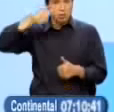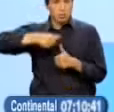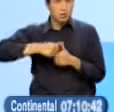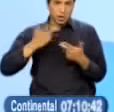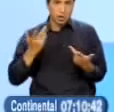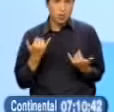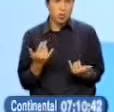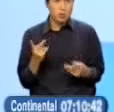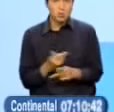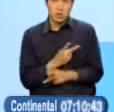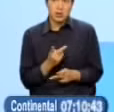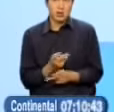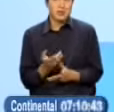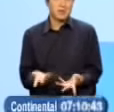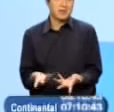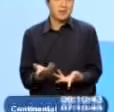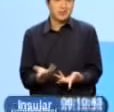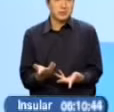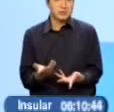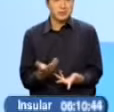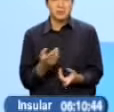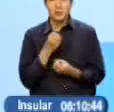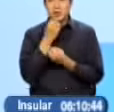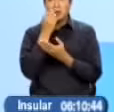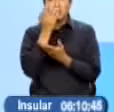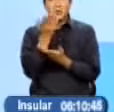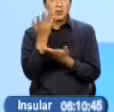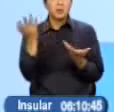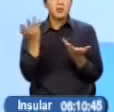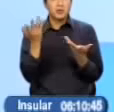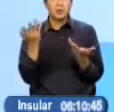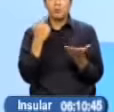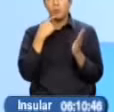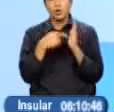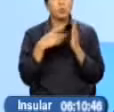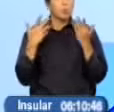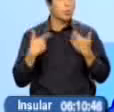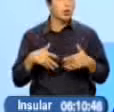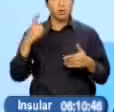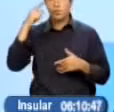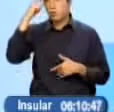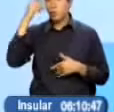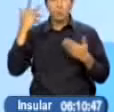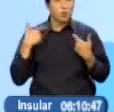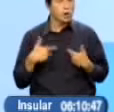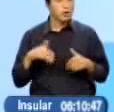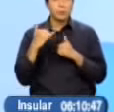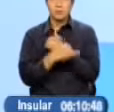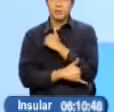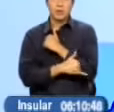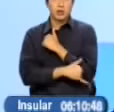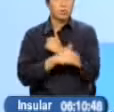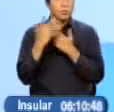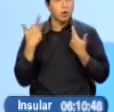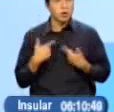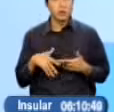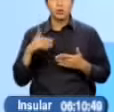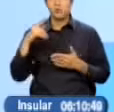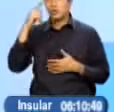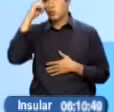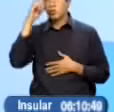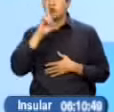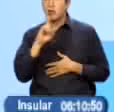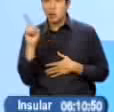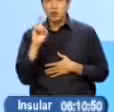grave e insisto si hubiese sucedido con cualquier gobierno en cualquier tinte político ideológico muy verde derecha